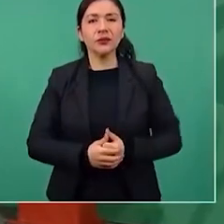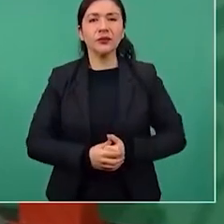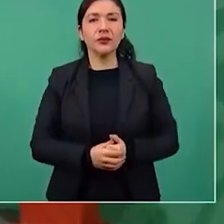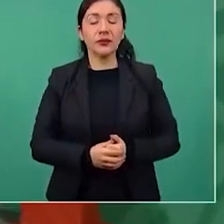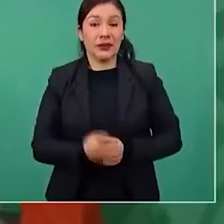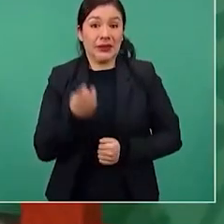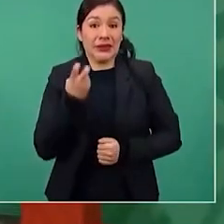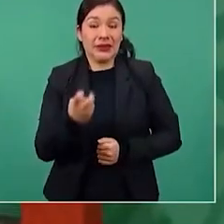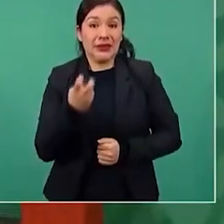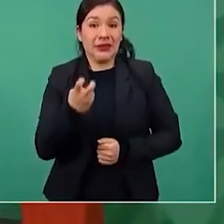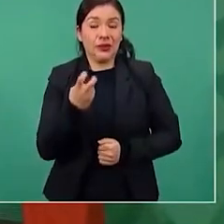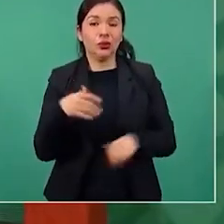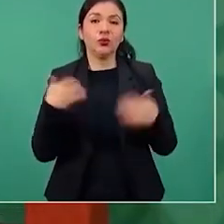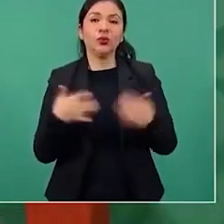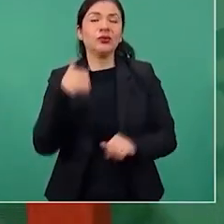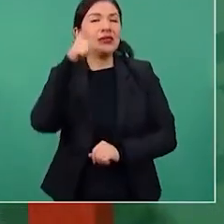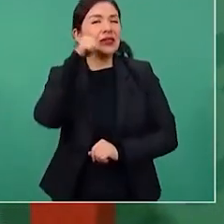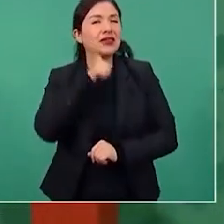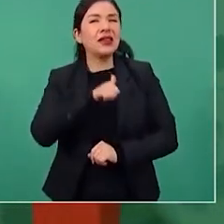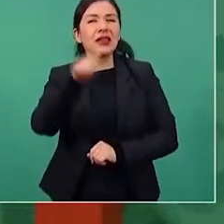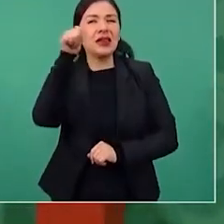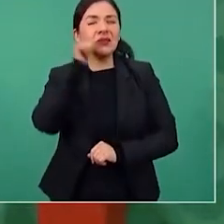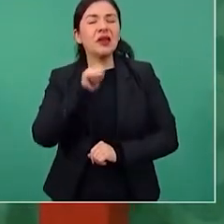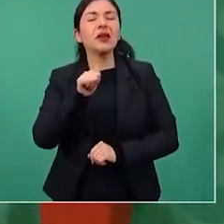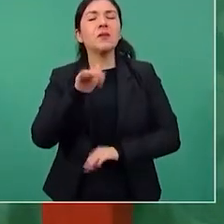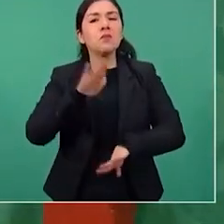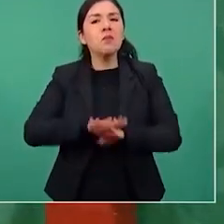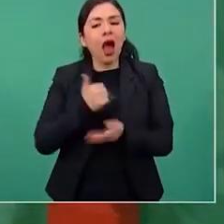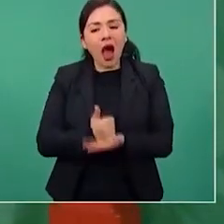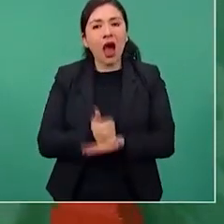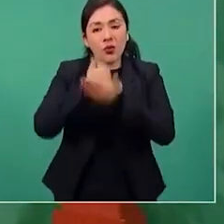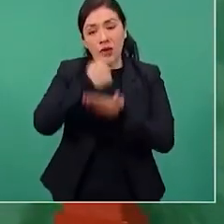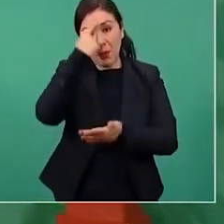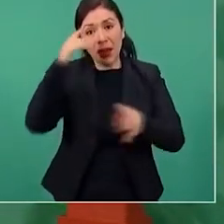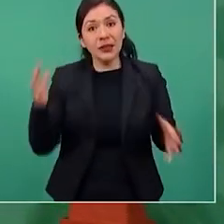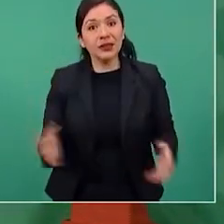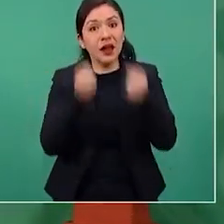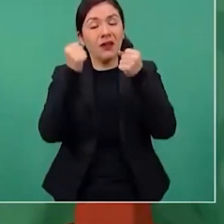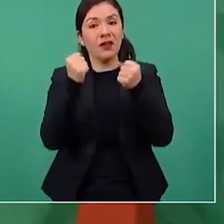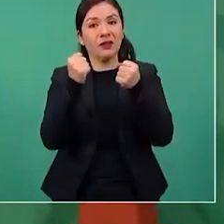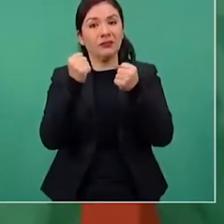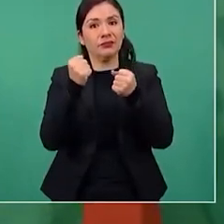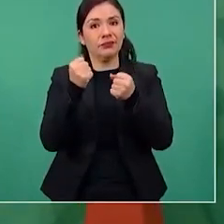que es lo que siempre nos ha salvado